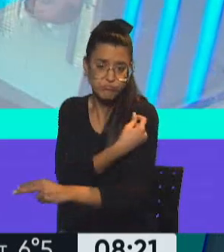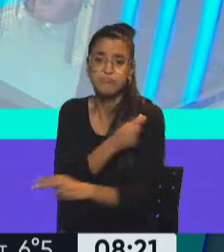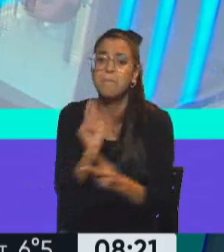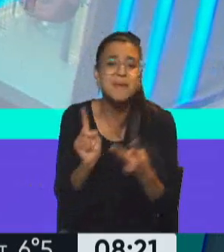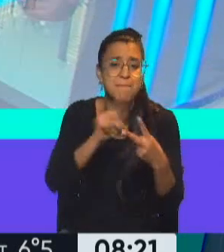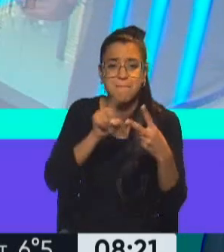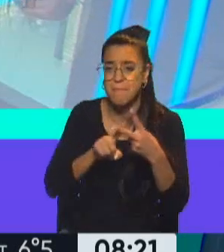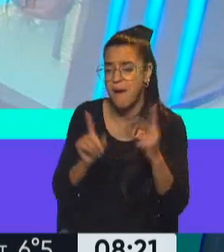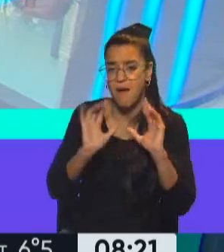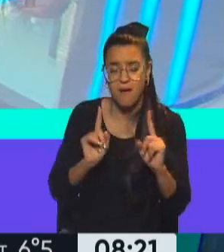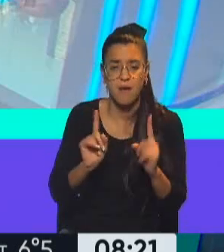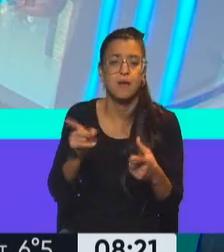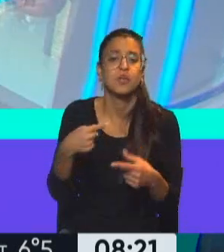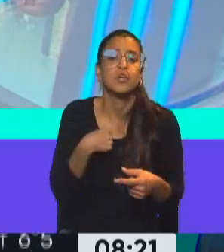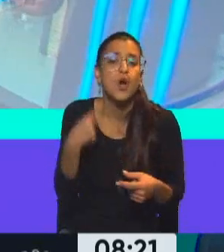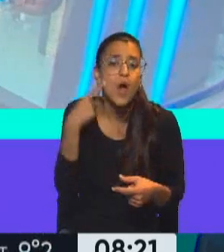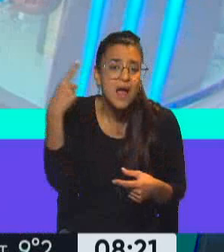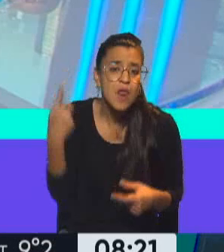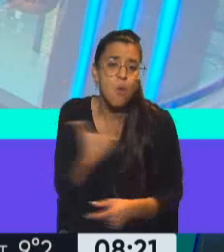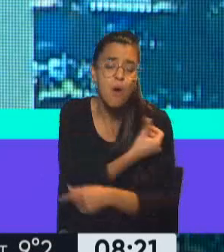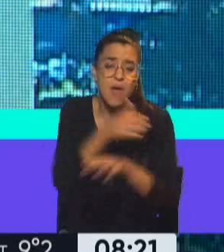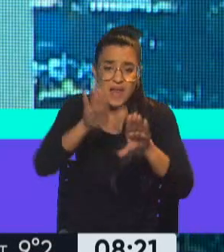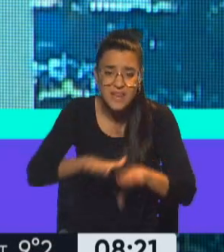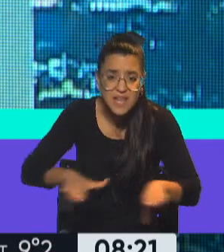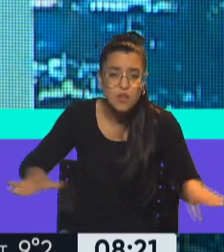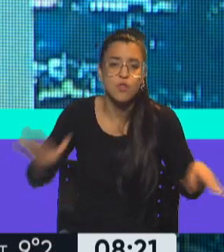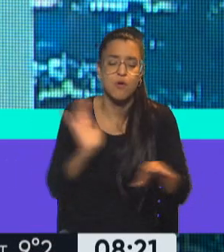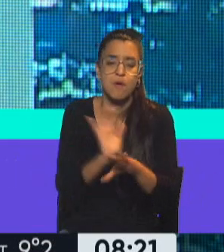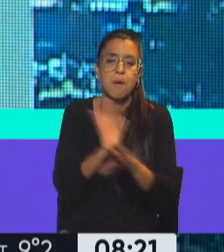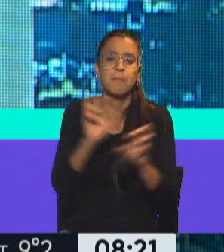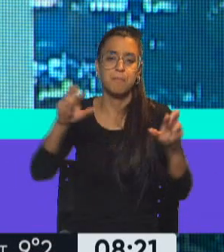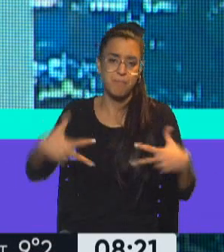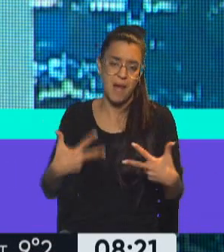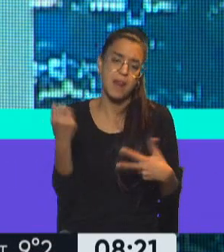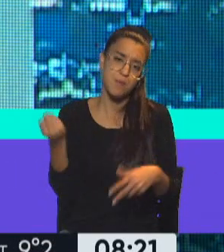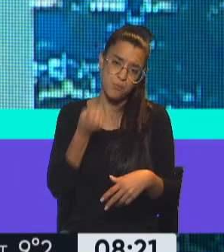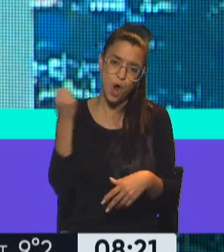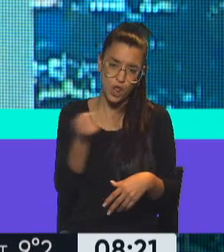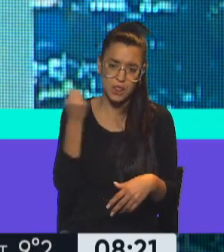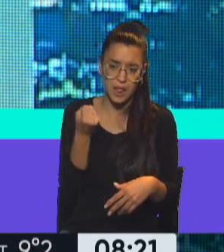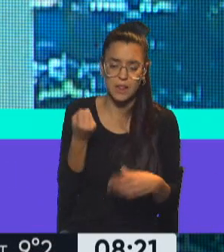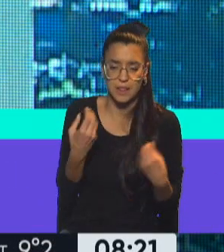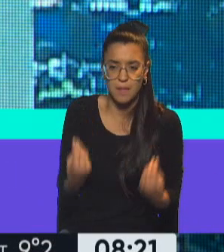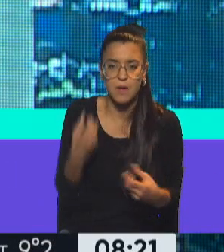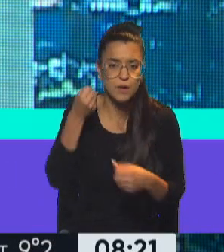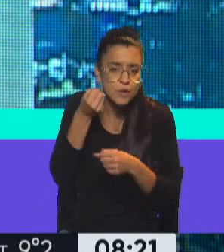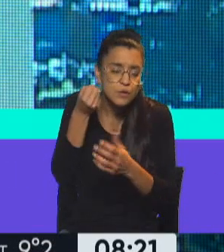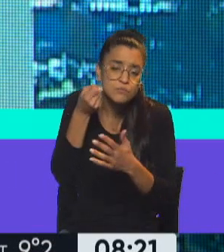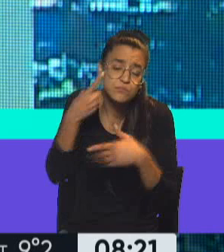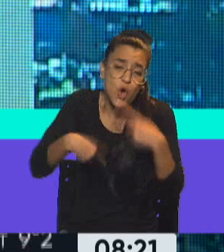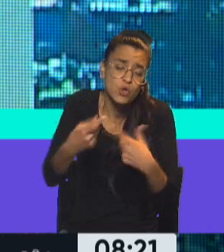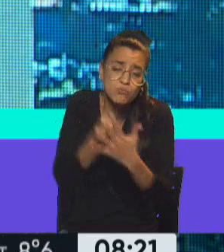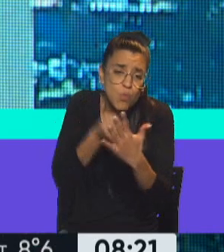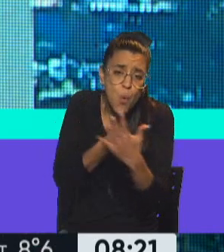que creo que la vacunación en niños es una estrategia importante para continuar luchando contra la pandemia. No